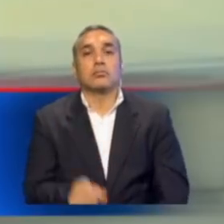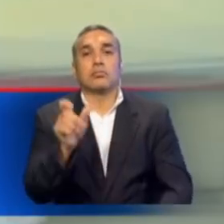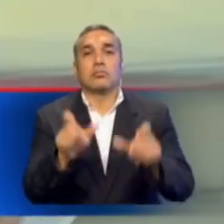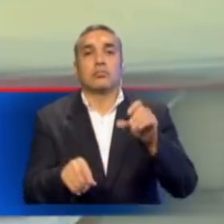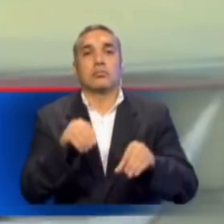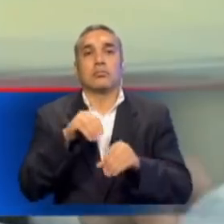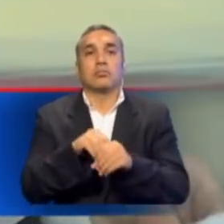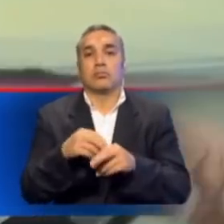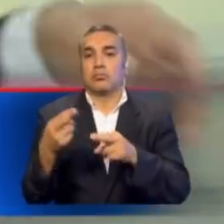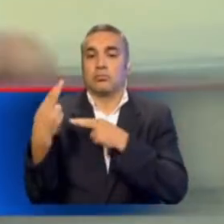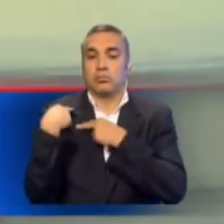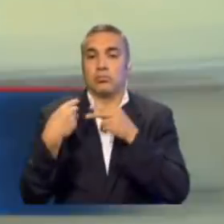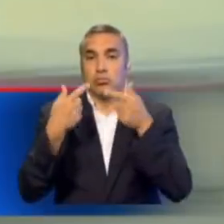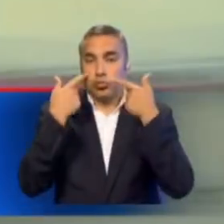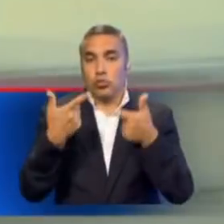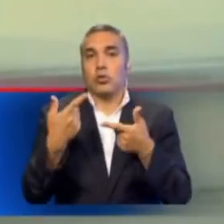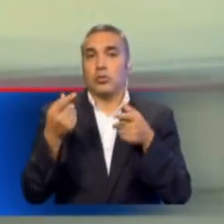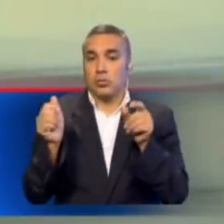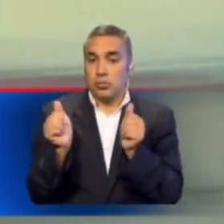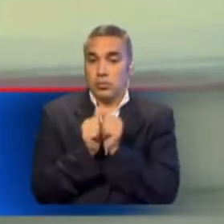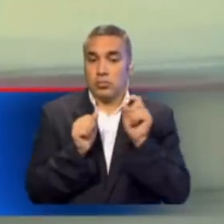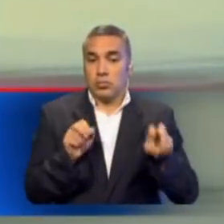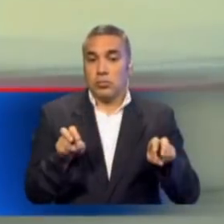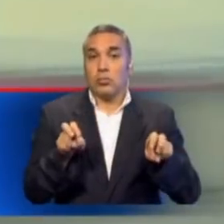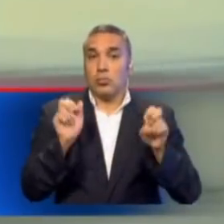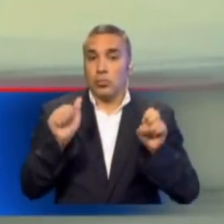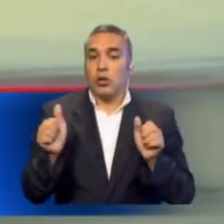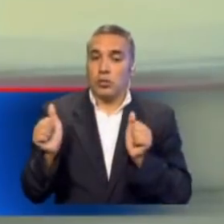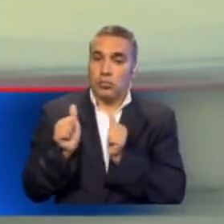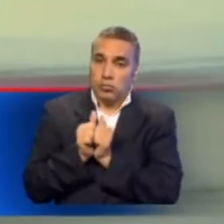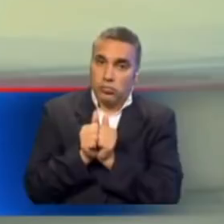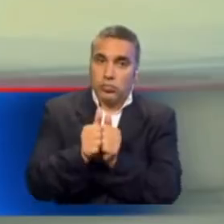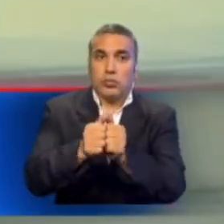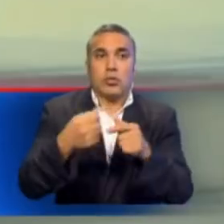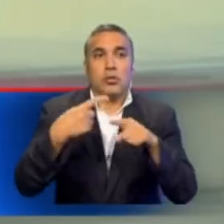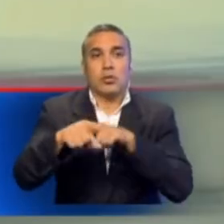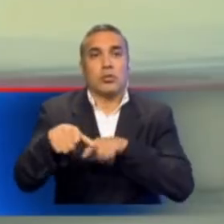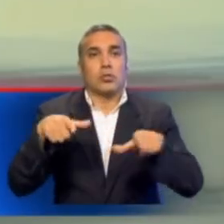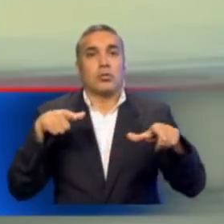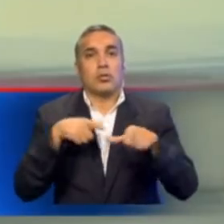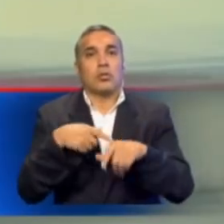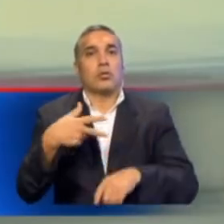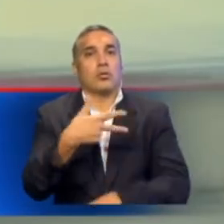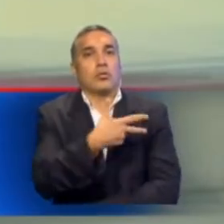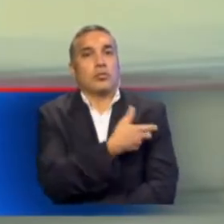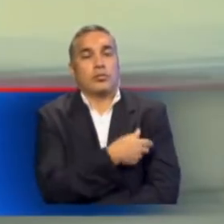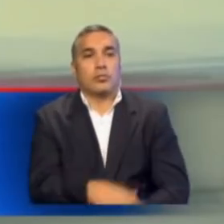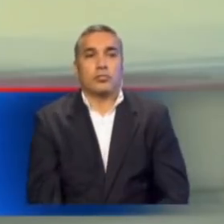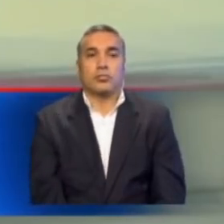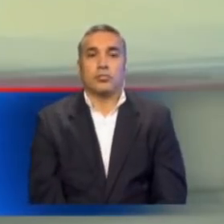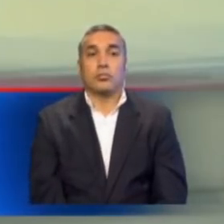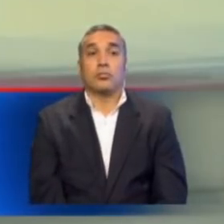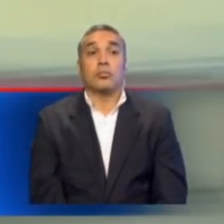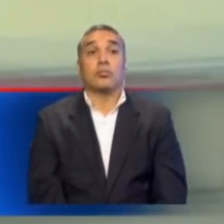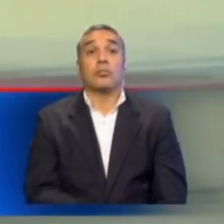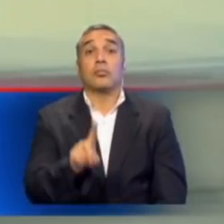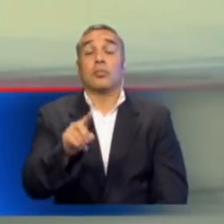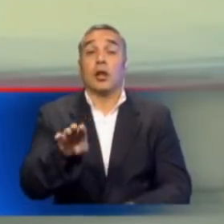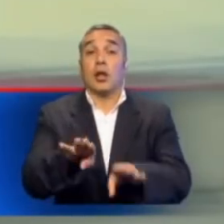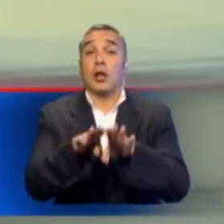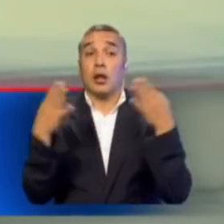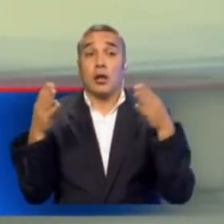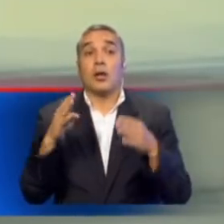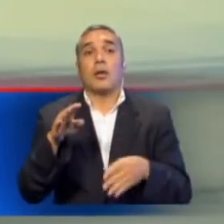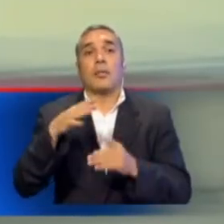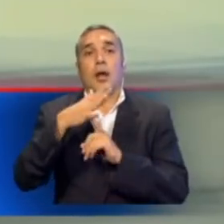personas encargadas de su cuidado y movilización puede acudir a los distintos puntos de vacunación. Permanecen abiertos